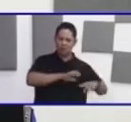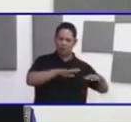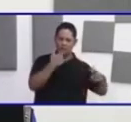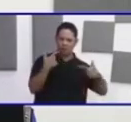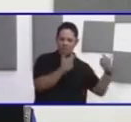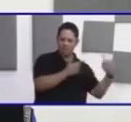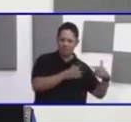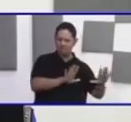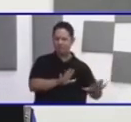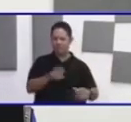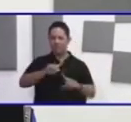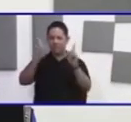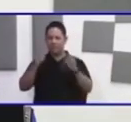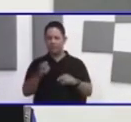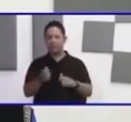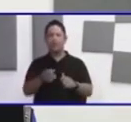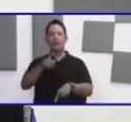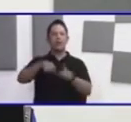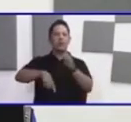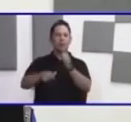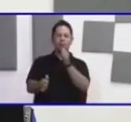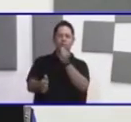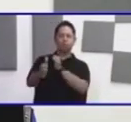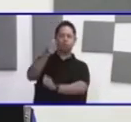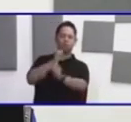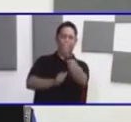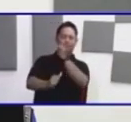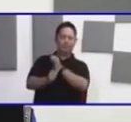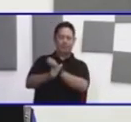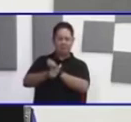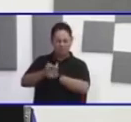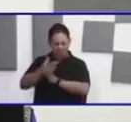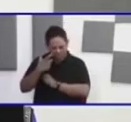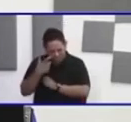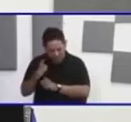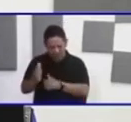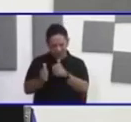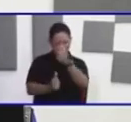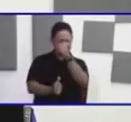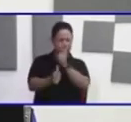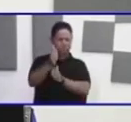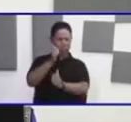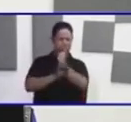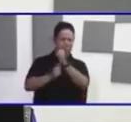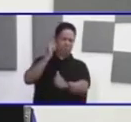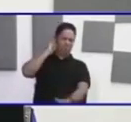debido a la ingesta excesiva, y vale la pena mencionarlo, la ingesta excesiva de